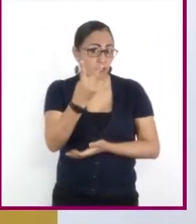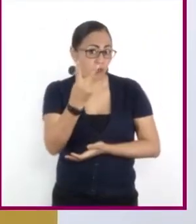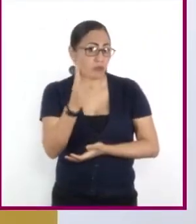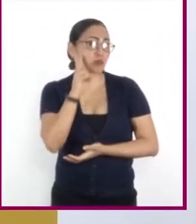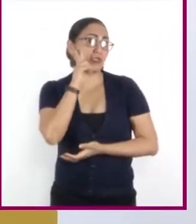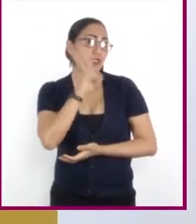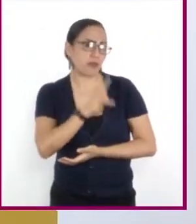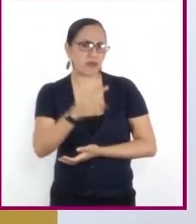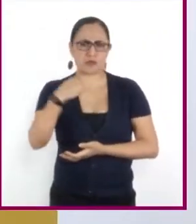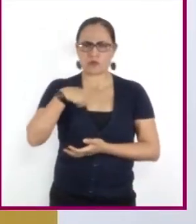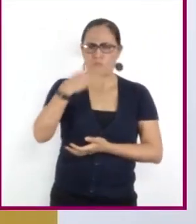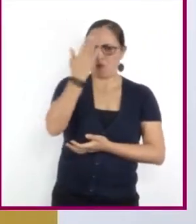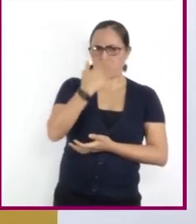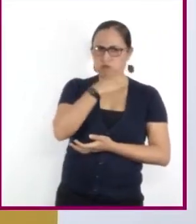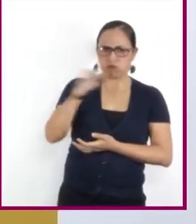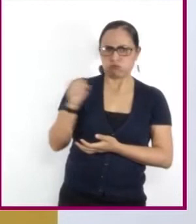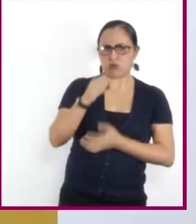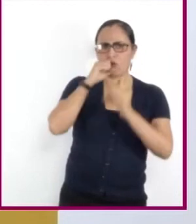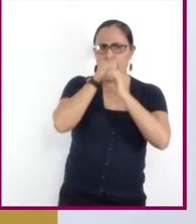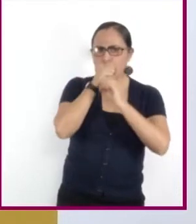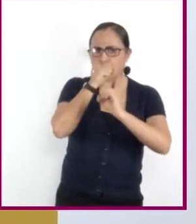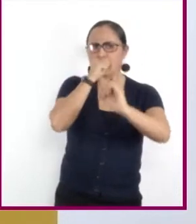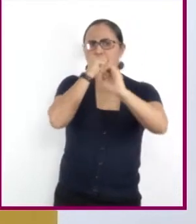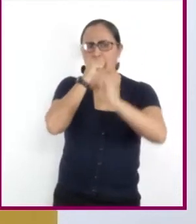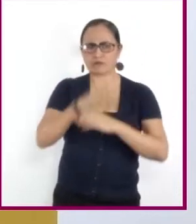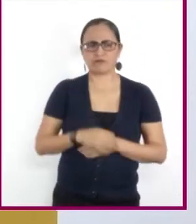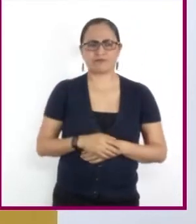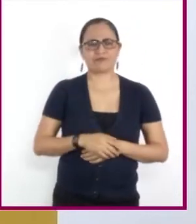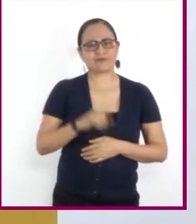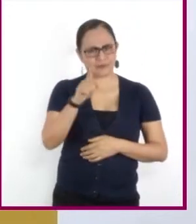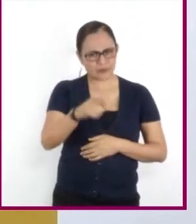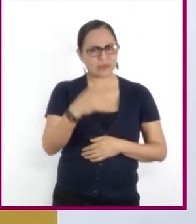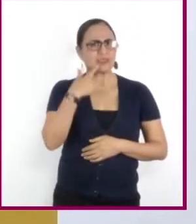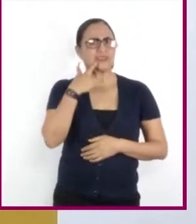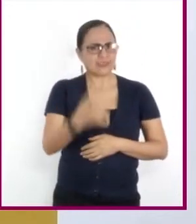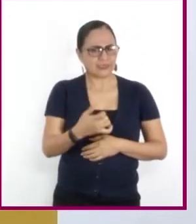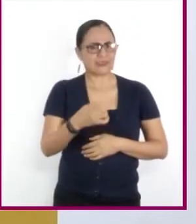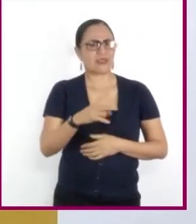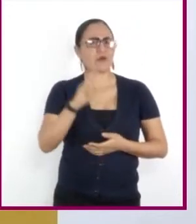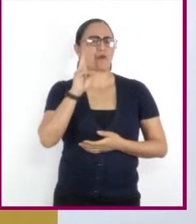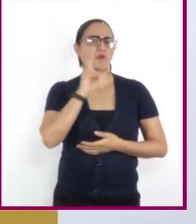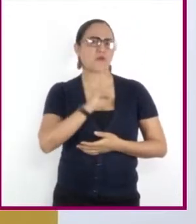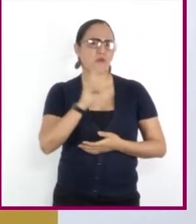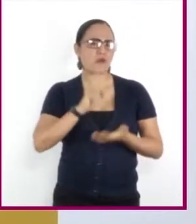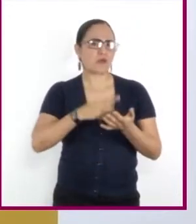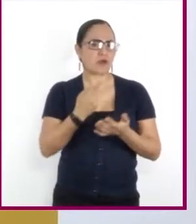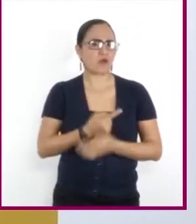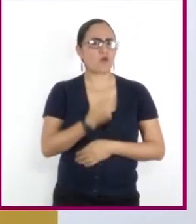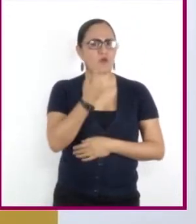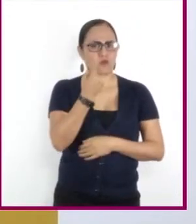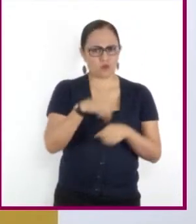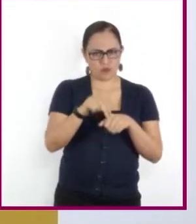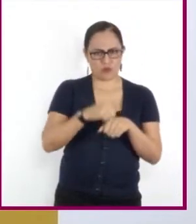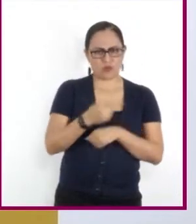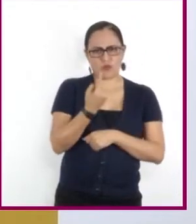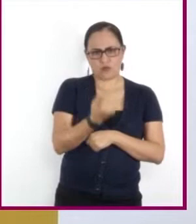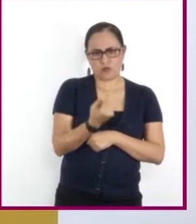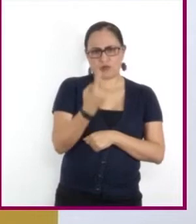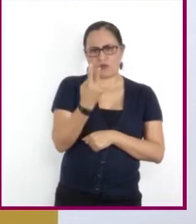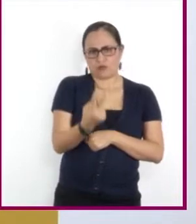un experto inflando globos. Bueno, entonces intentémoslo contando hasta 3.